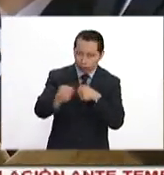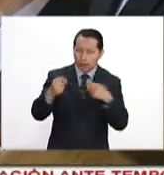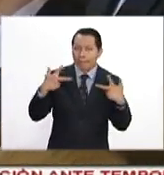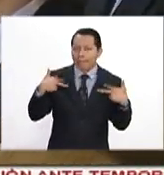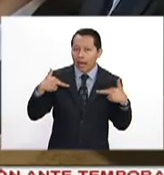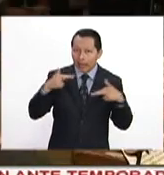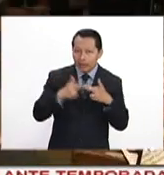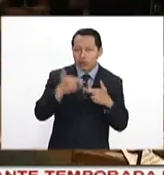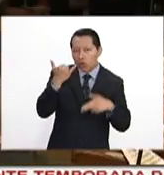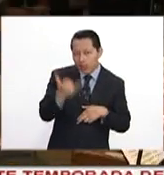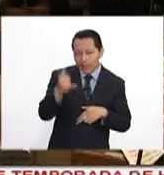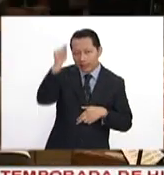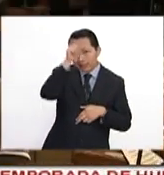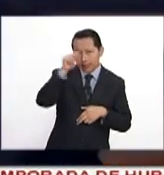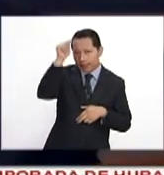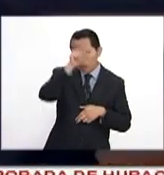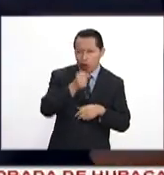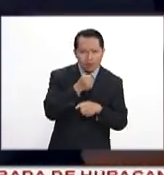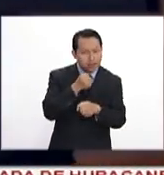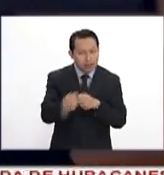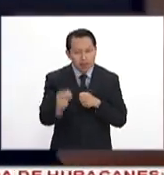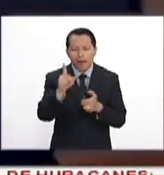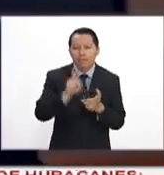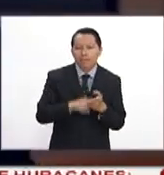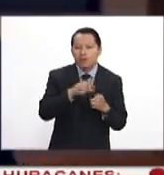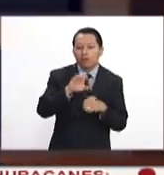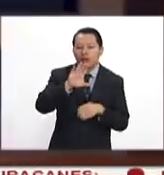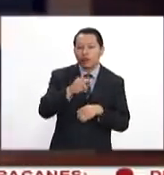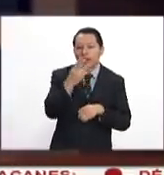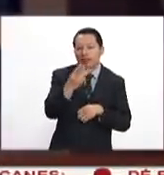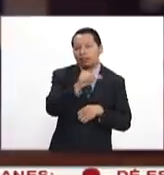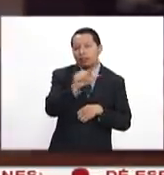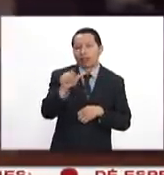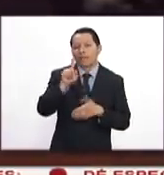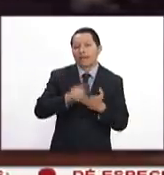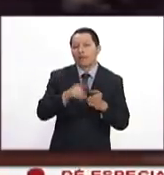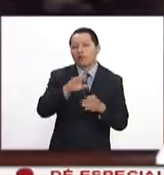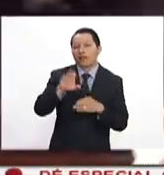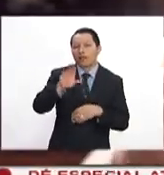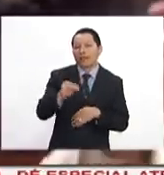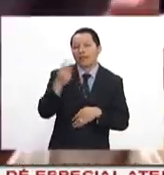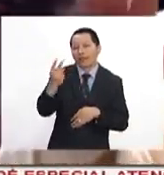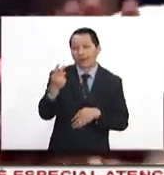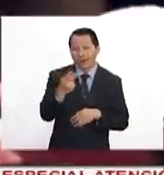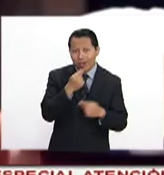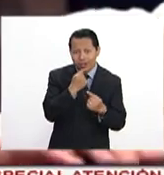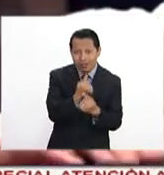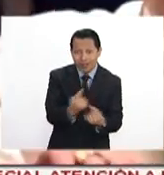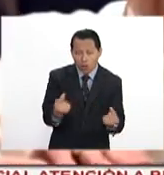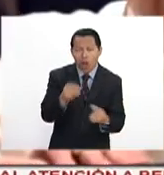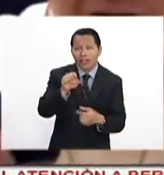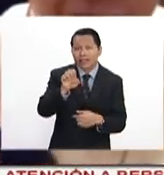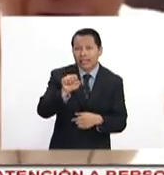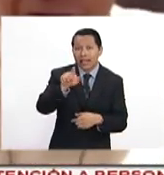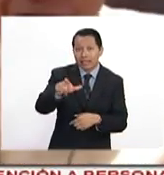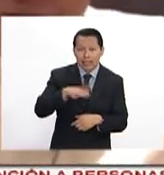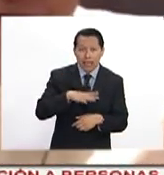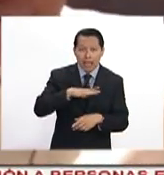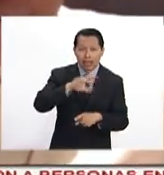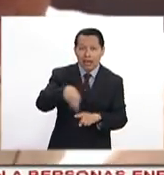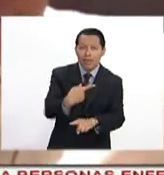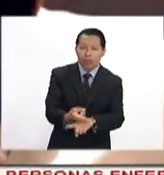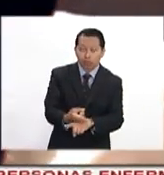maestros y sacerdotes, esto entre 1953 y 1992. De estos menores, 67 sufrieron